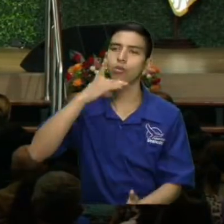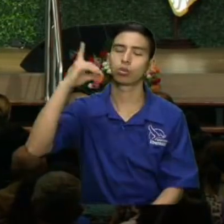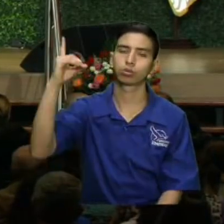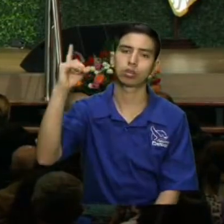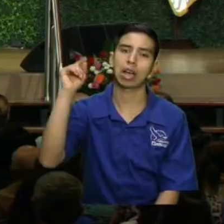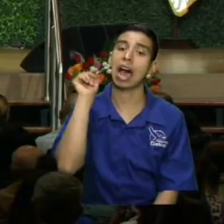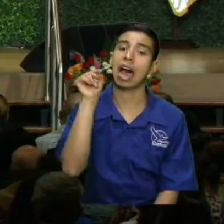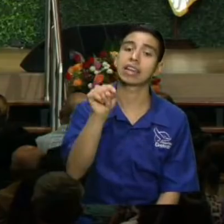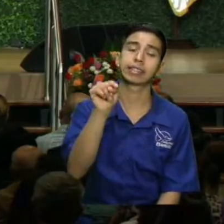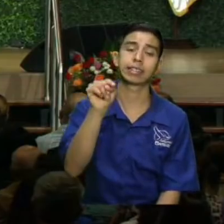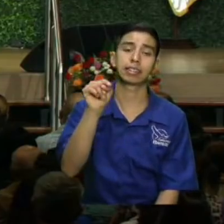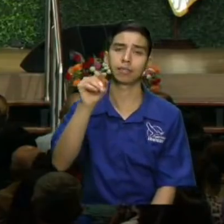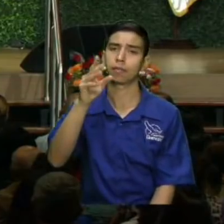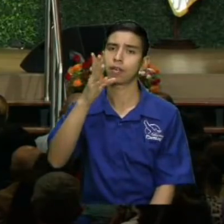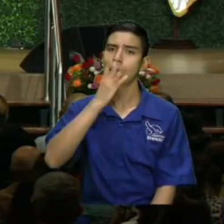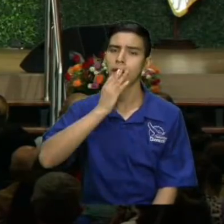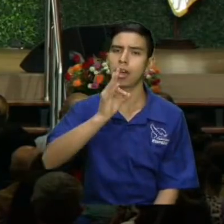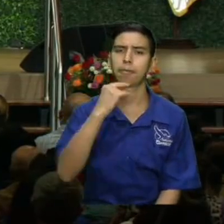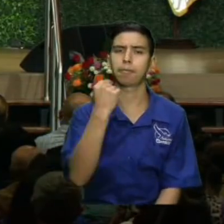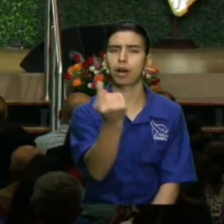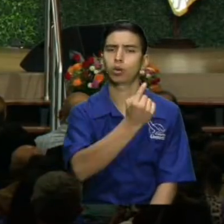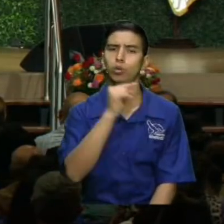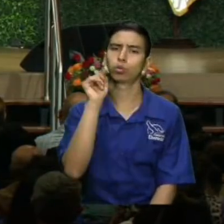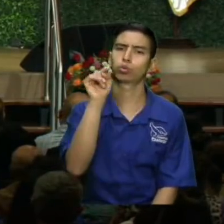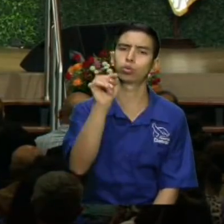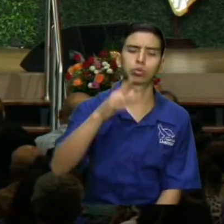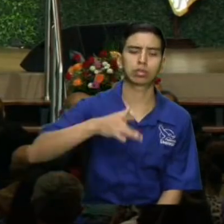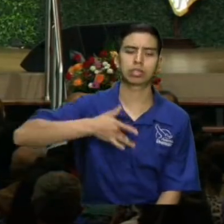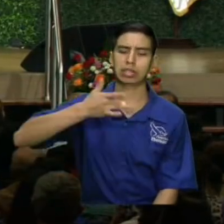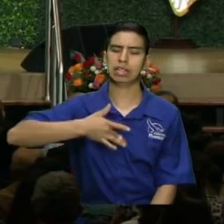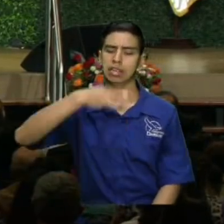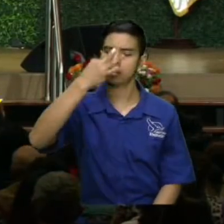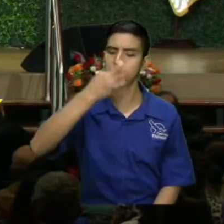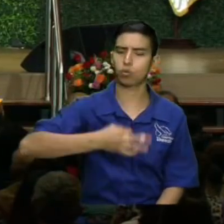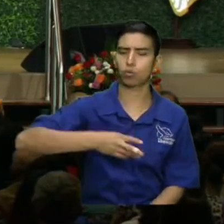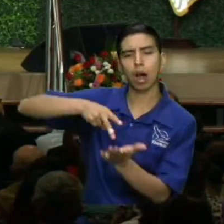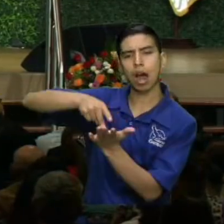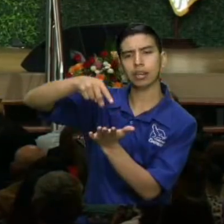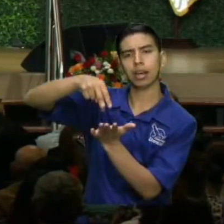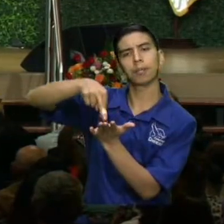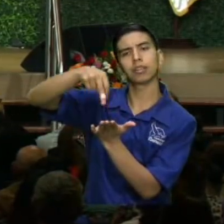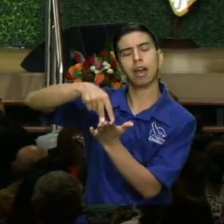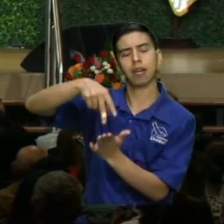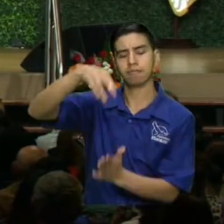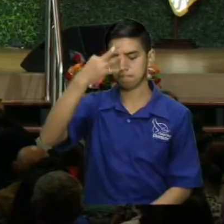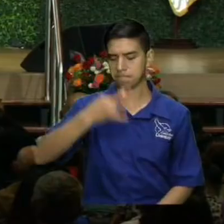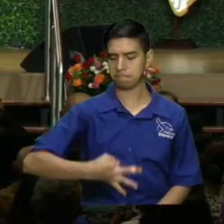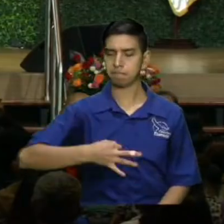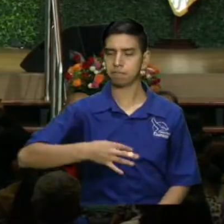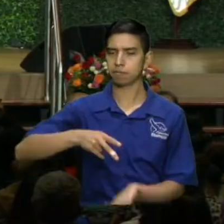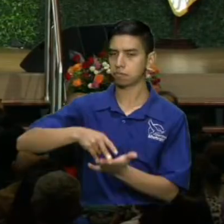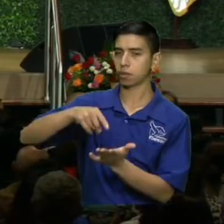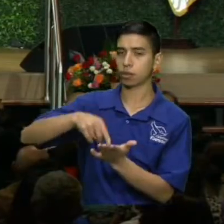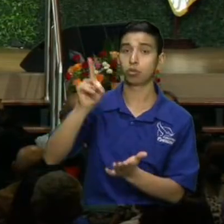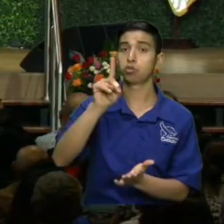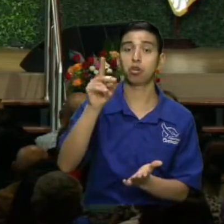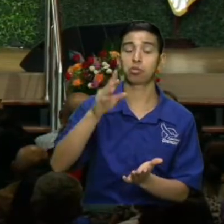Ahí, hermano, vas a poner tu pie seguro. No lo vas a poner en arenas movedizas.